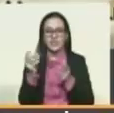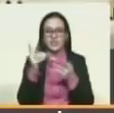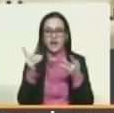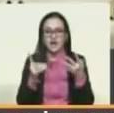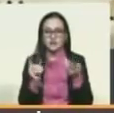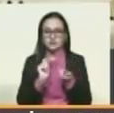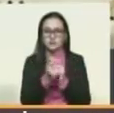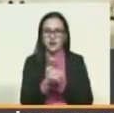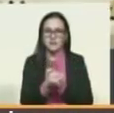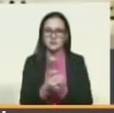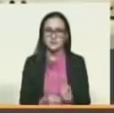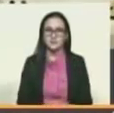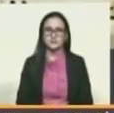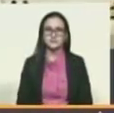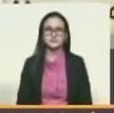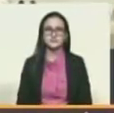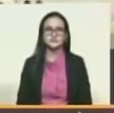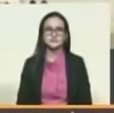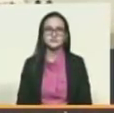electores.